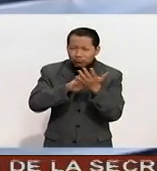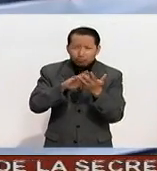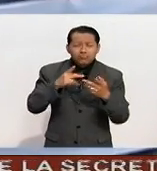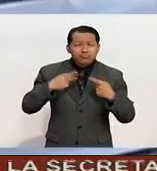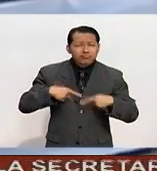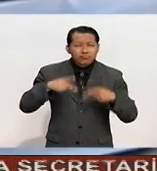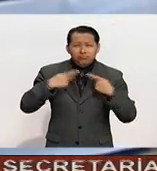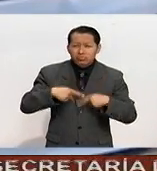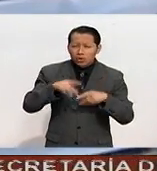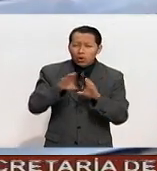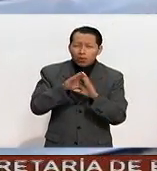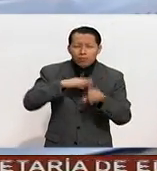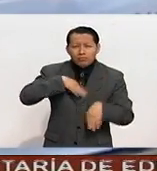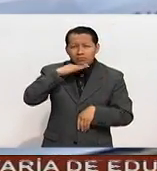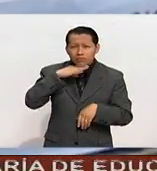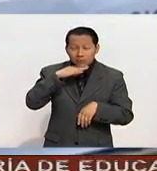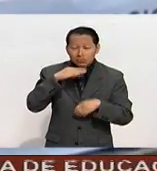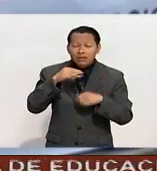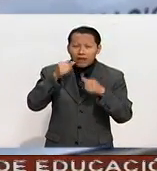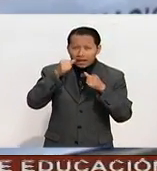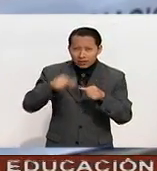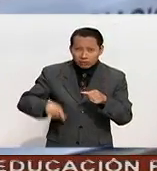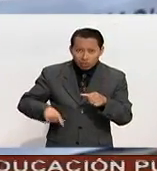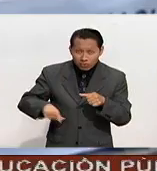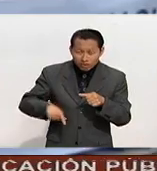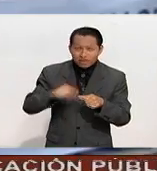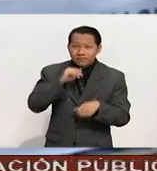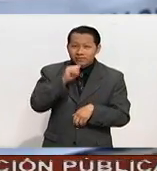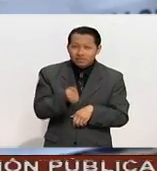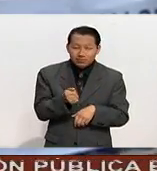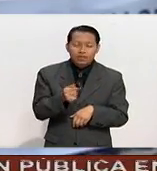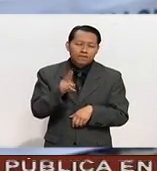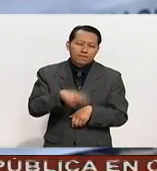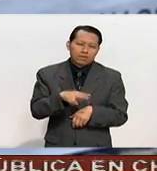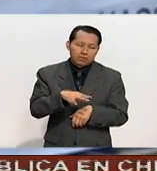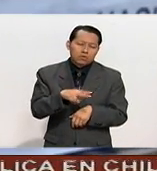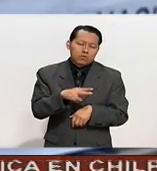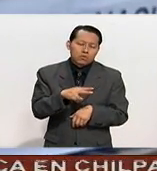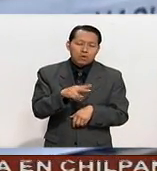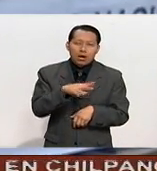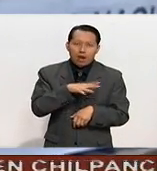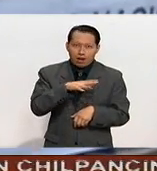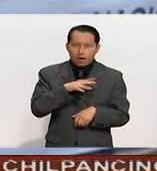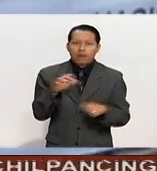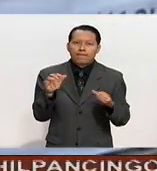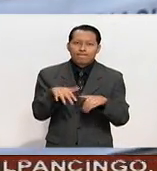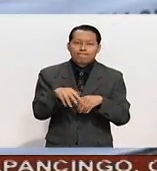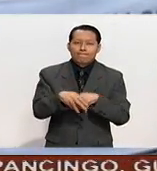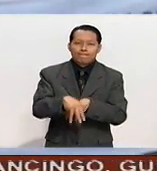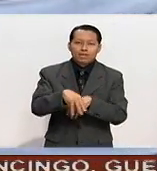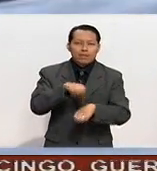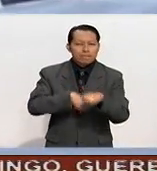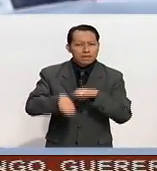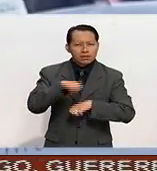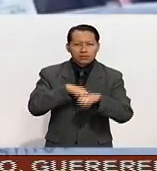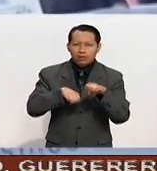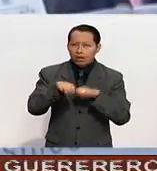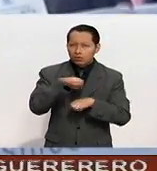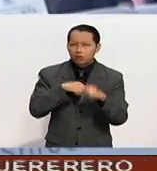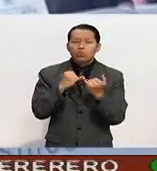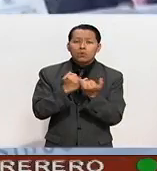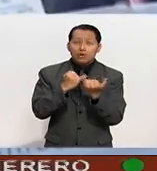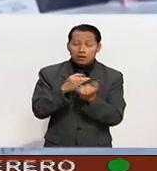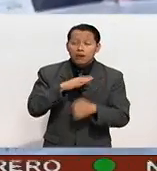enfocada en los servidores públicos. Inédita, pues, la presencia de los empresarios se suman a